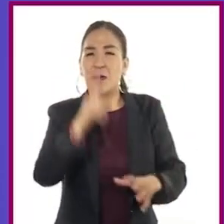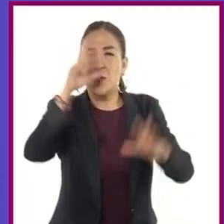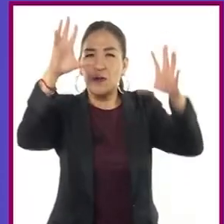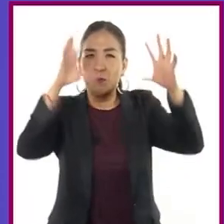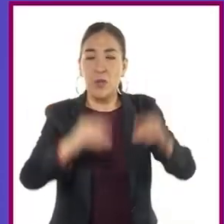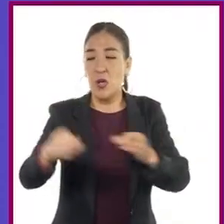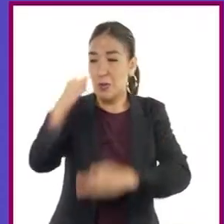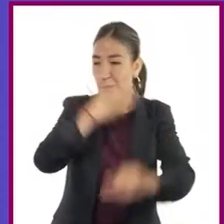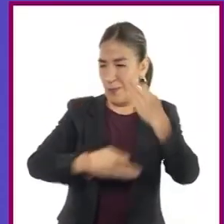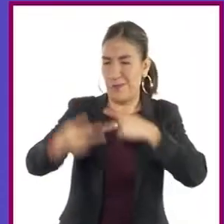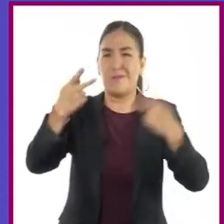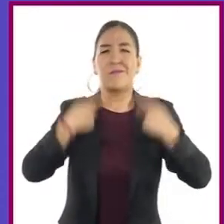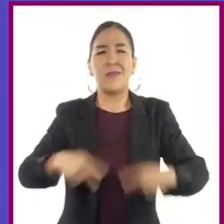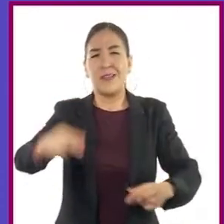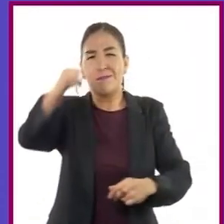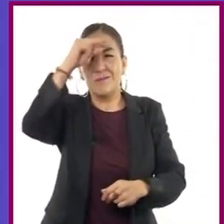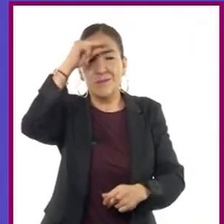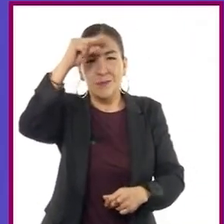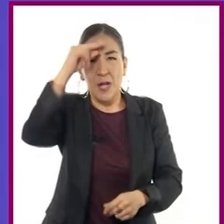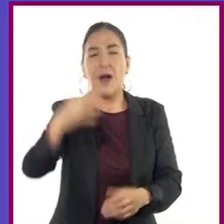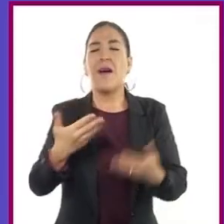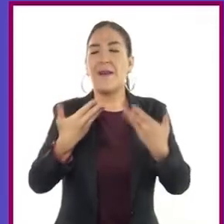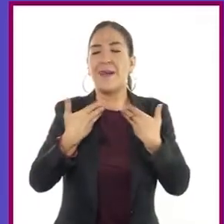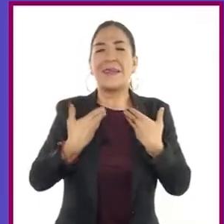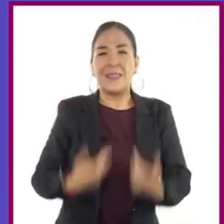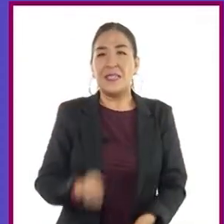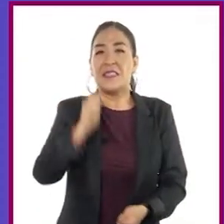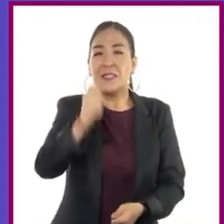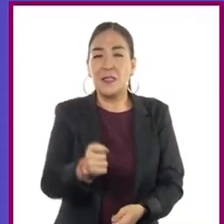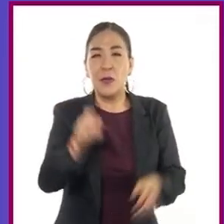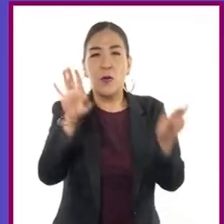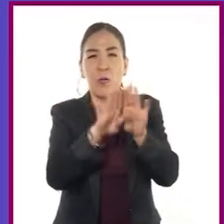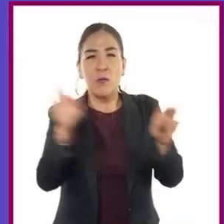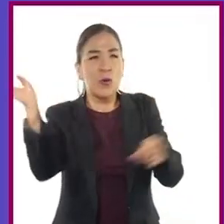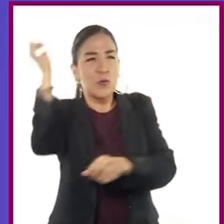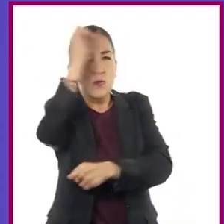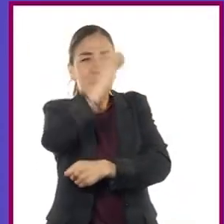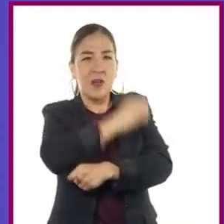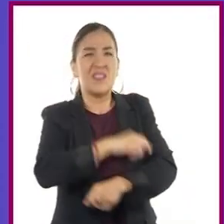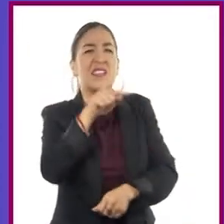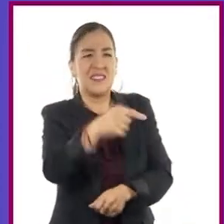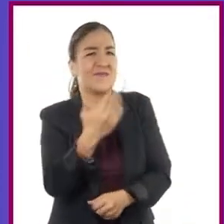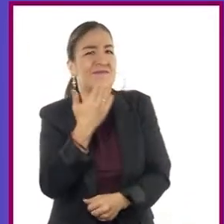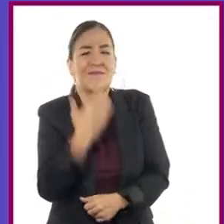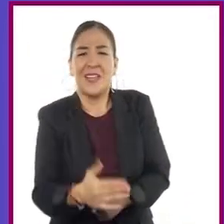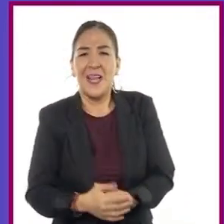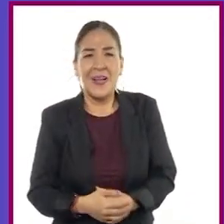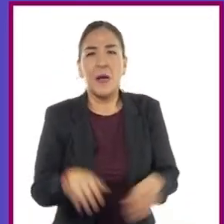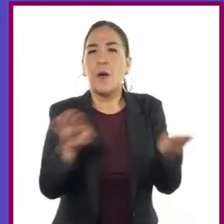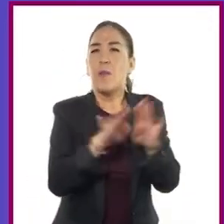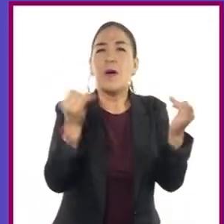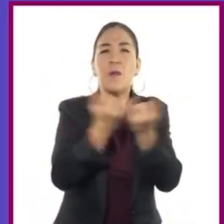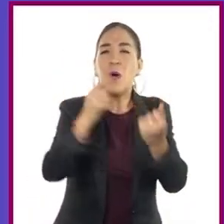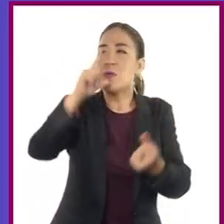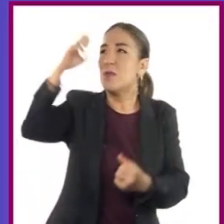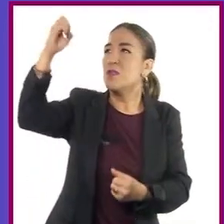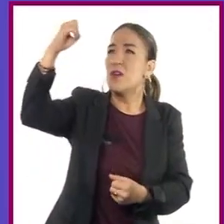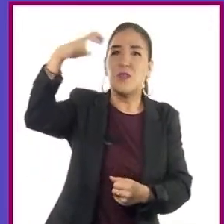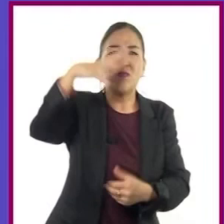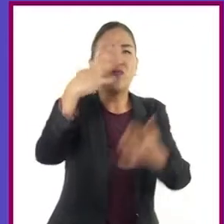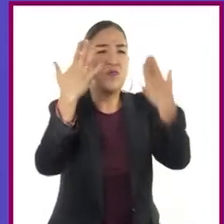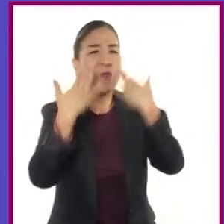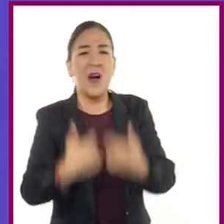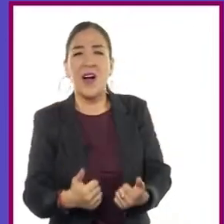sabios entienden al final que la oscuridad es lo correcto, como a su verbo ningún rayo ha confiado vigor,